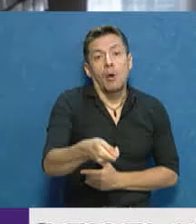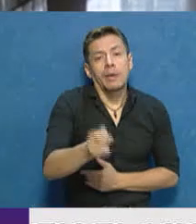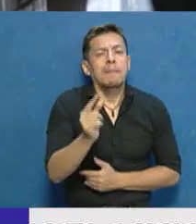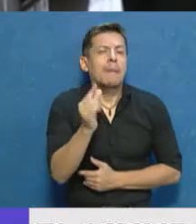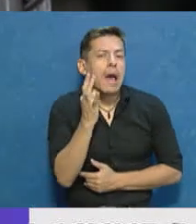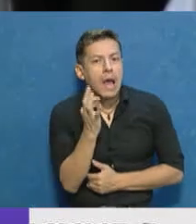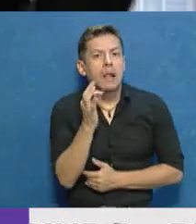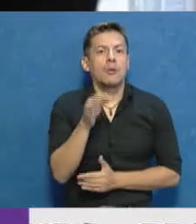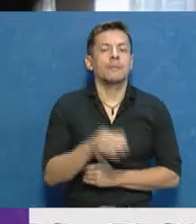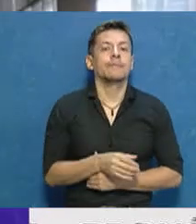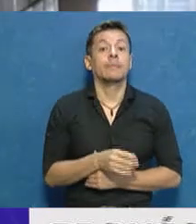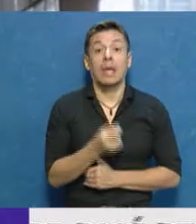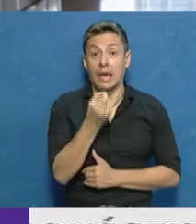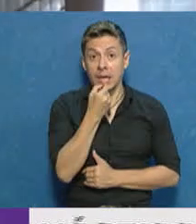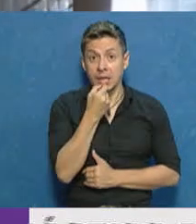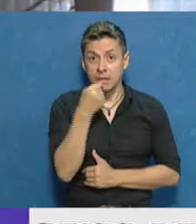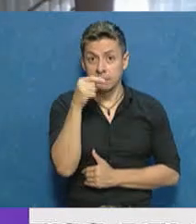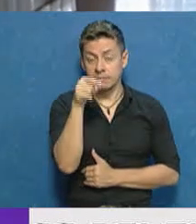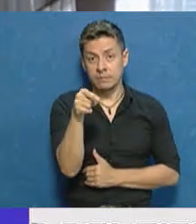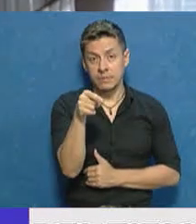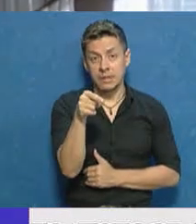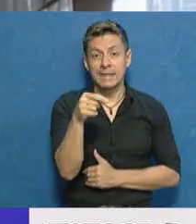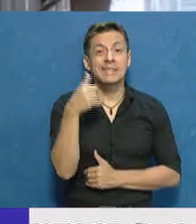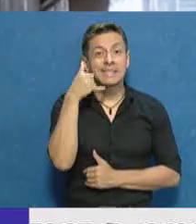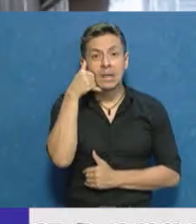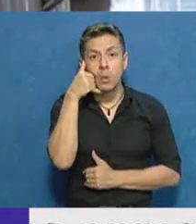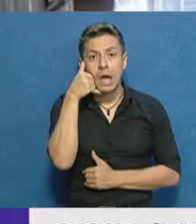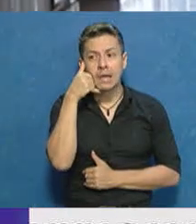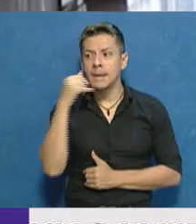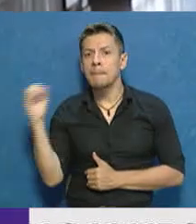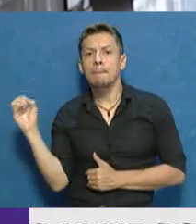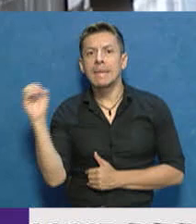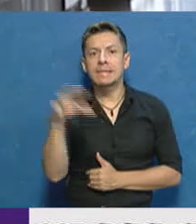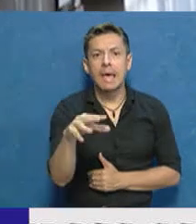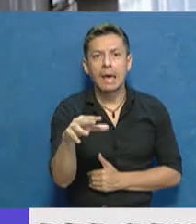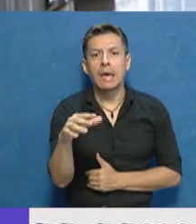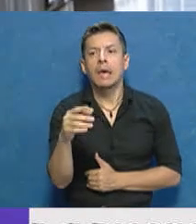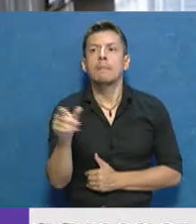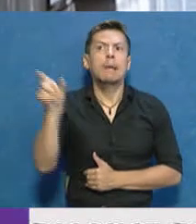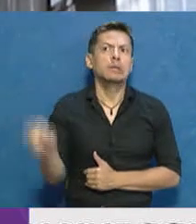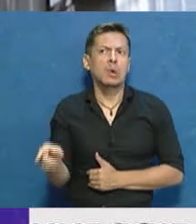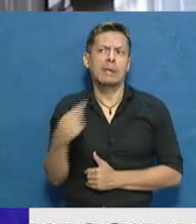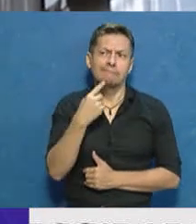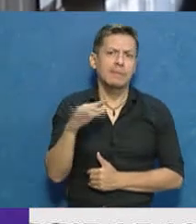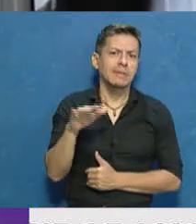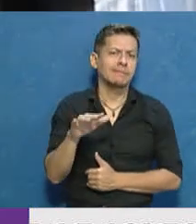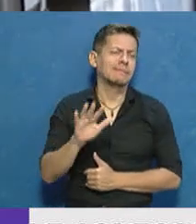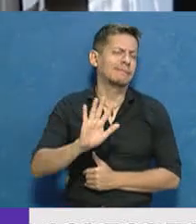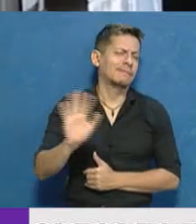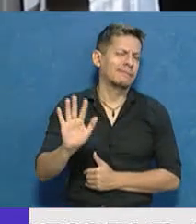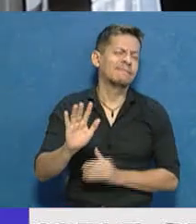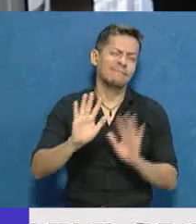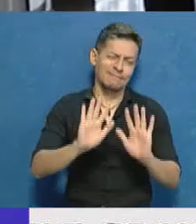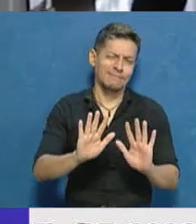Si le llega un mensaje a través de su celular hablando acerca de algún caso, hagámosles un bien